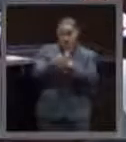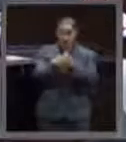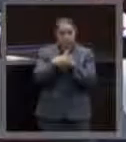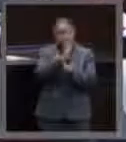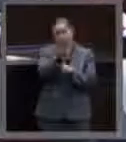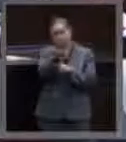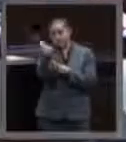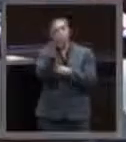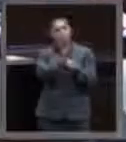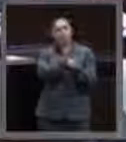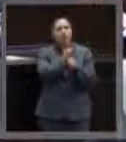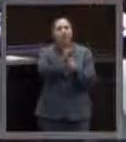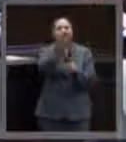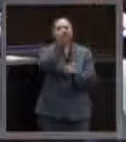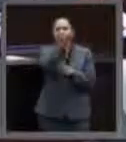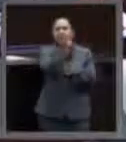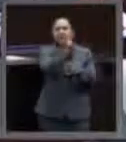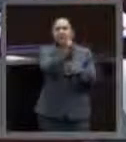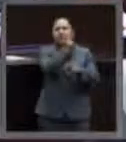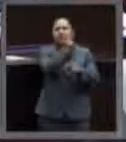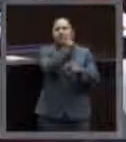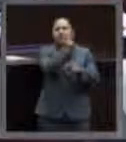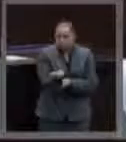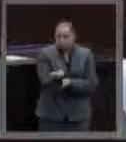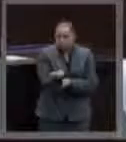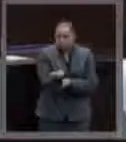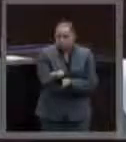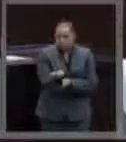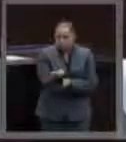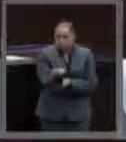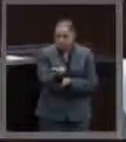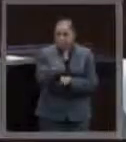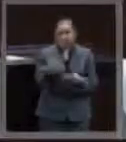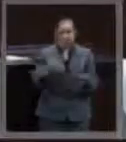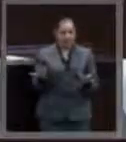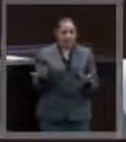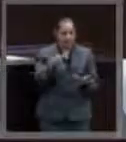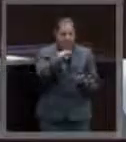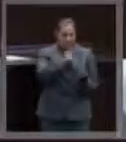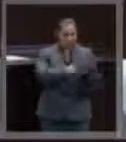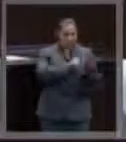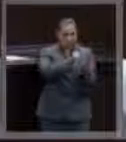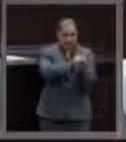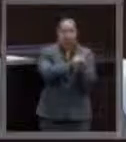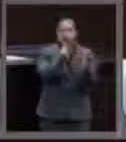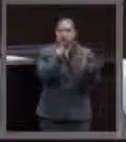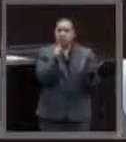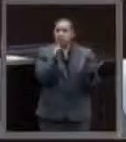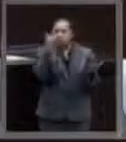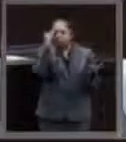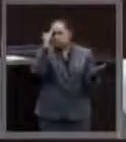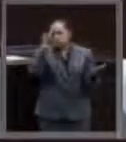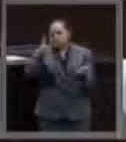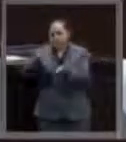contratando una deuda de 1.700 millones de pesos esta ley va a tardar en aplicarse y en lo que se